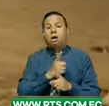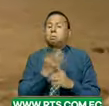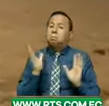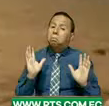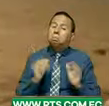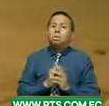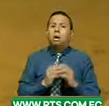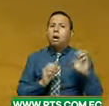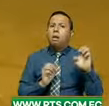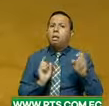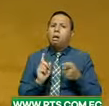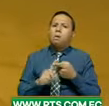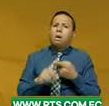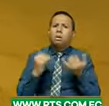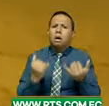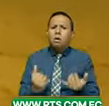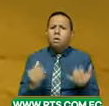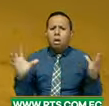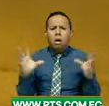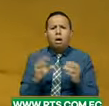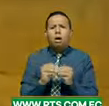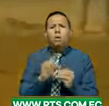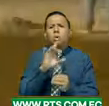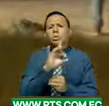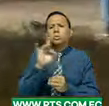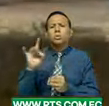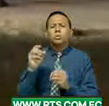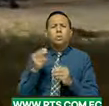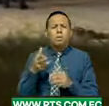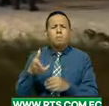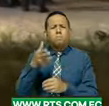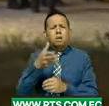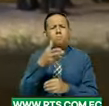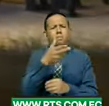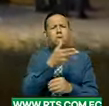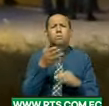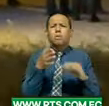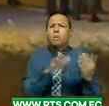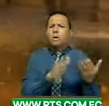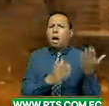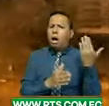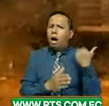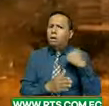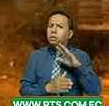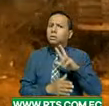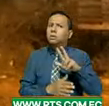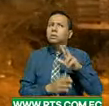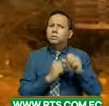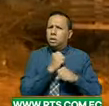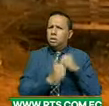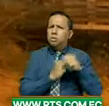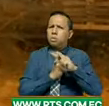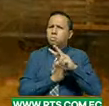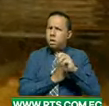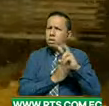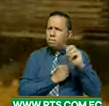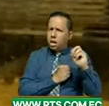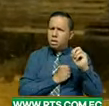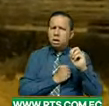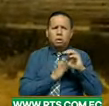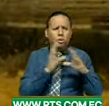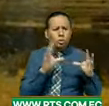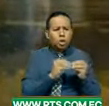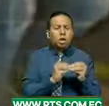fecha ya se registran 88 muertes violentas, mientras que en el 2020 hubieron 53. Es decir, existe un aumento